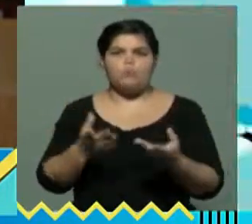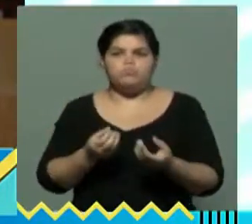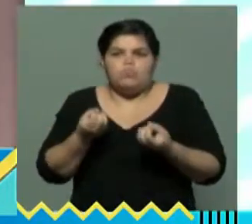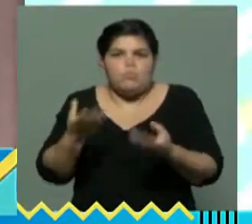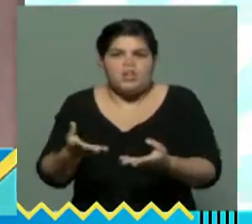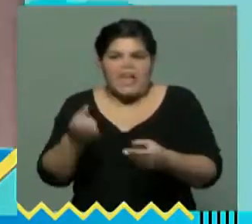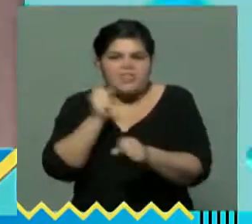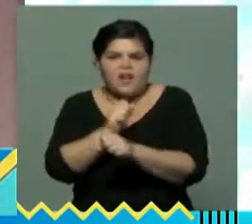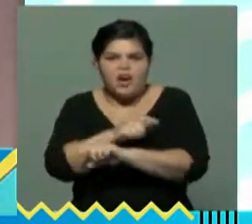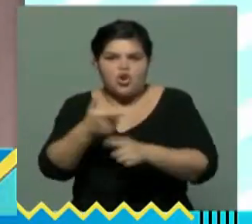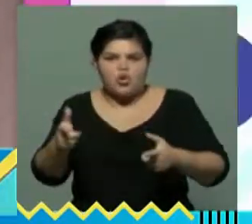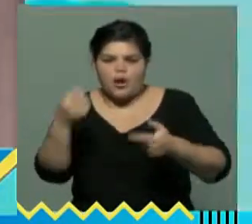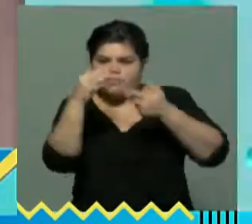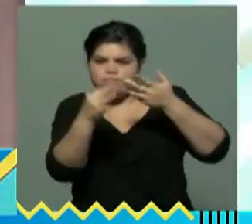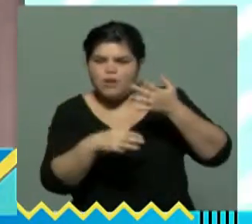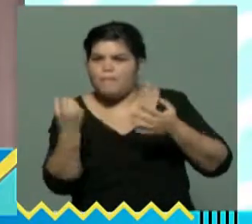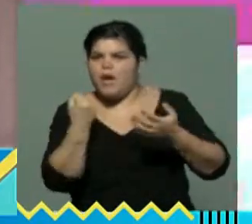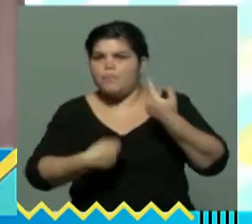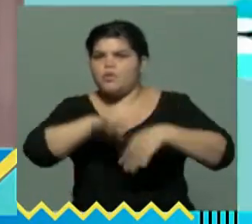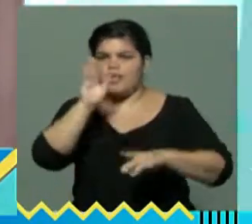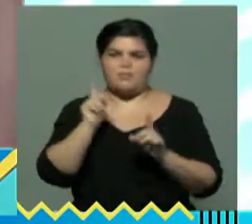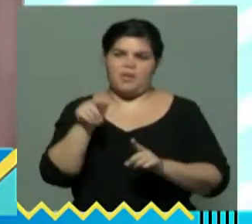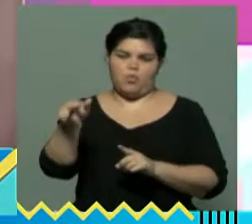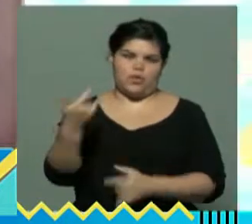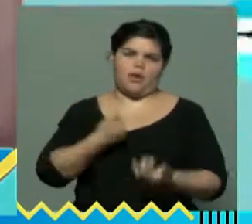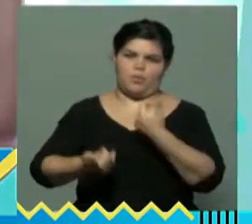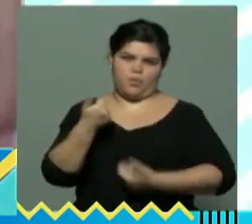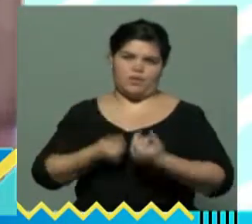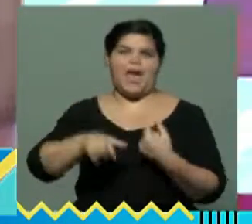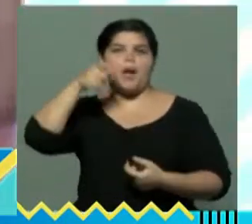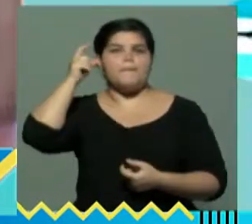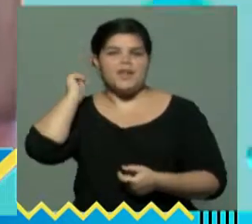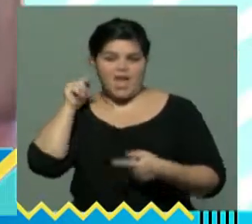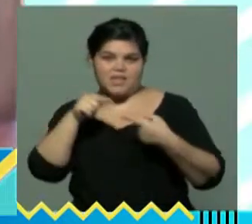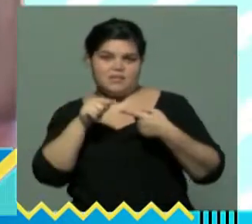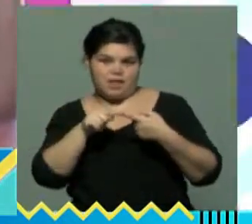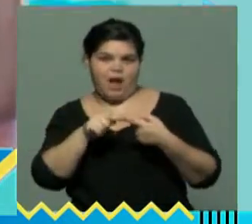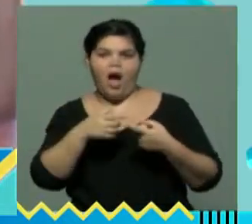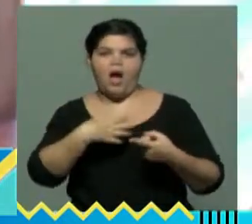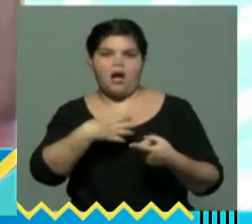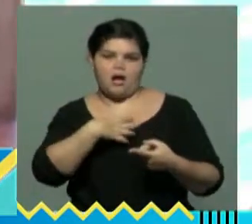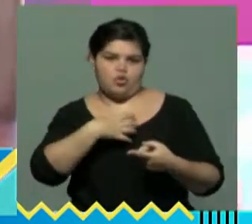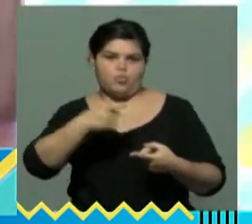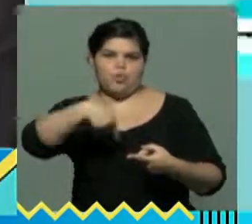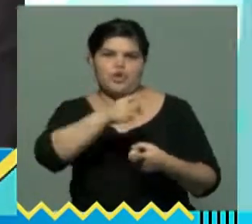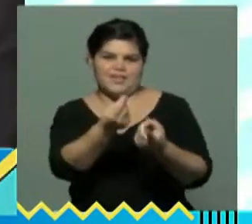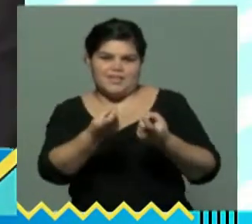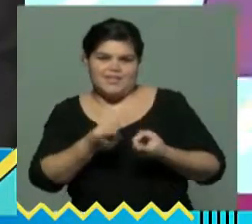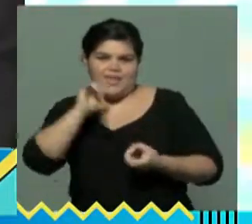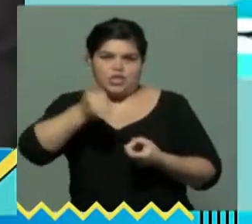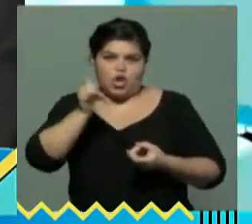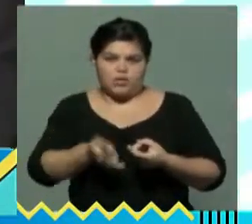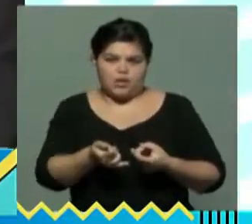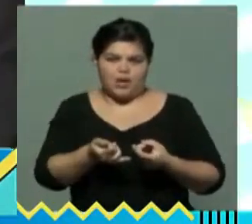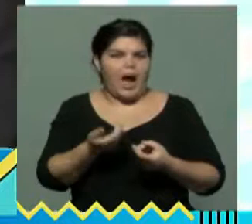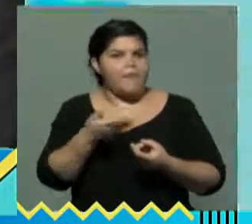principales, además de lo que usted mencionó recién acerca de esa experiencia que el alumno debe ir tomando fuera del ámbito universitario?